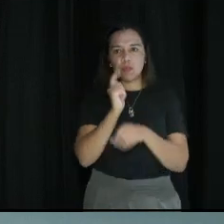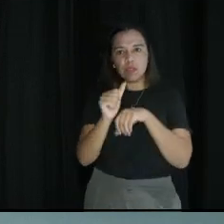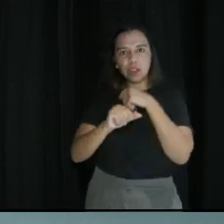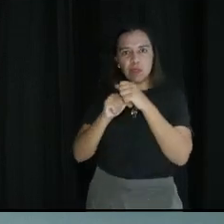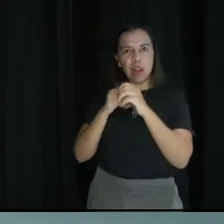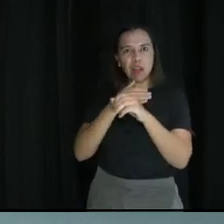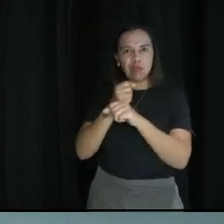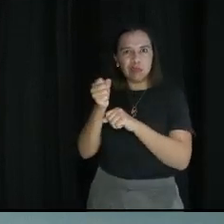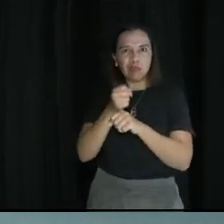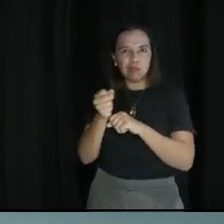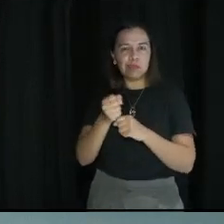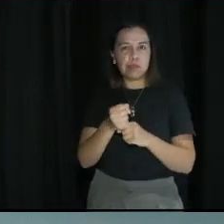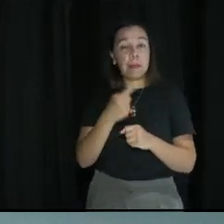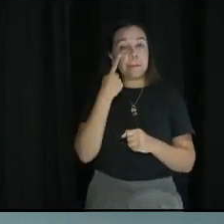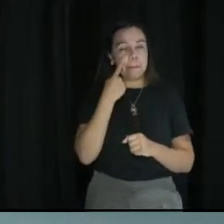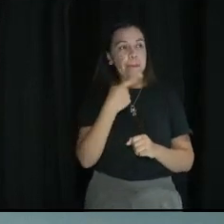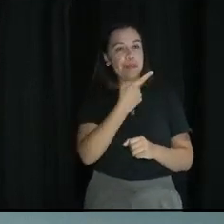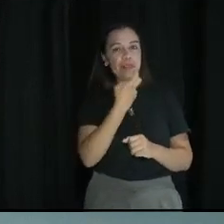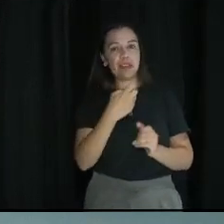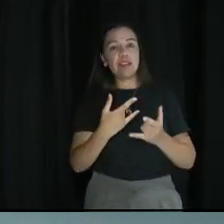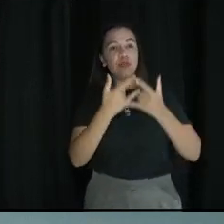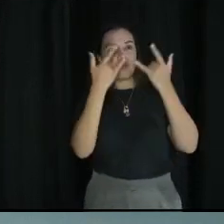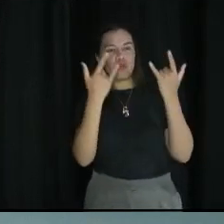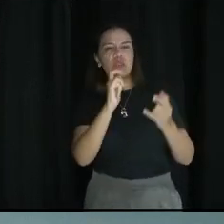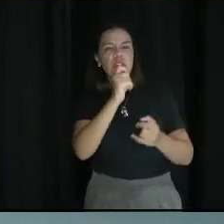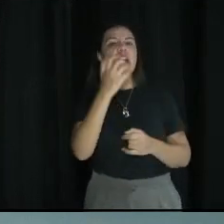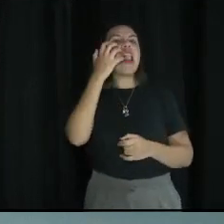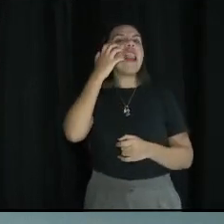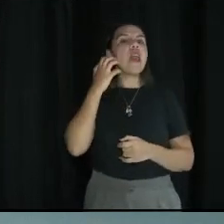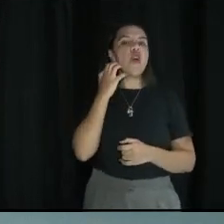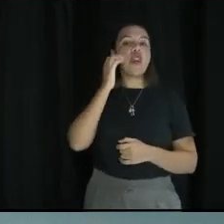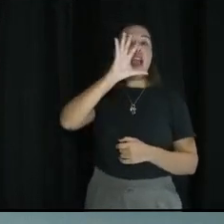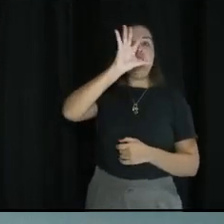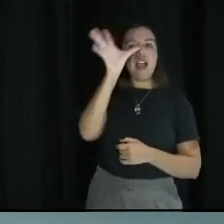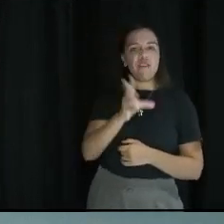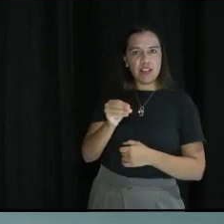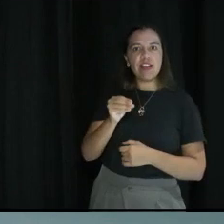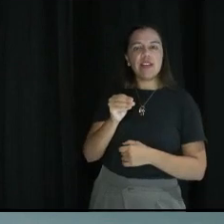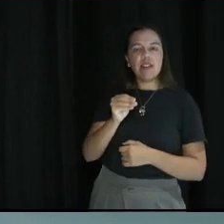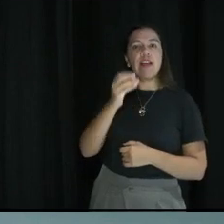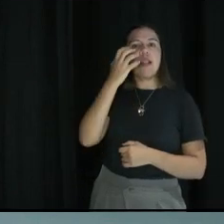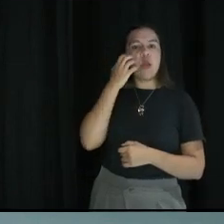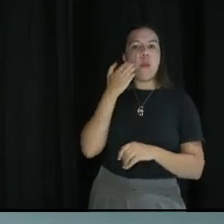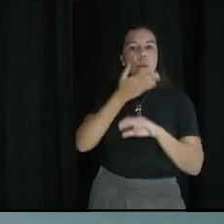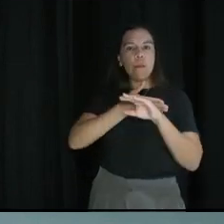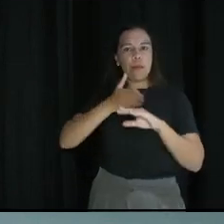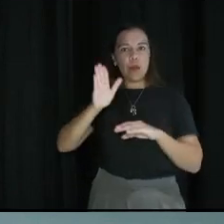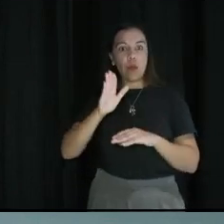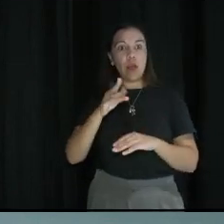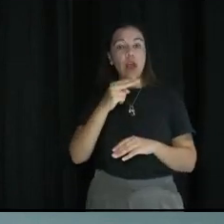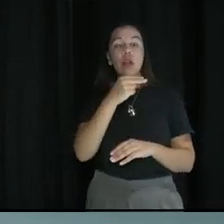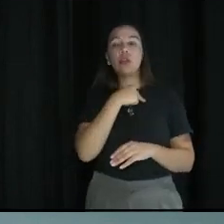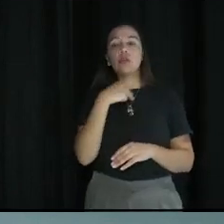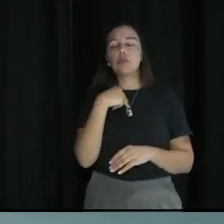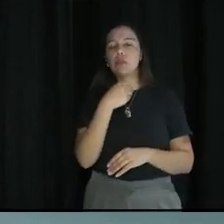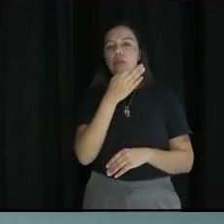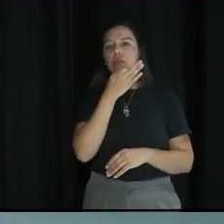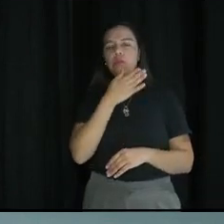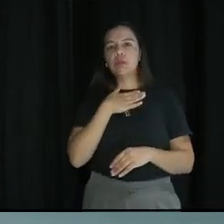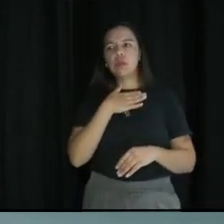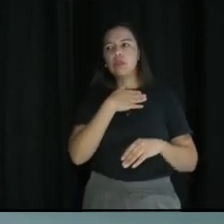precisamente se trata de un ejemplar de fauna exótica, es un león africano. A nosotros nos llega